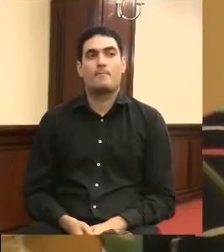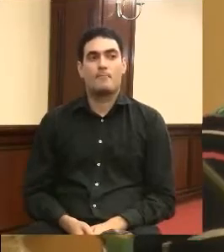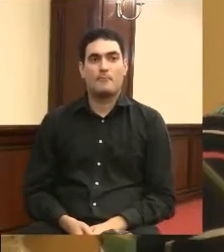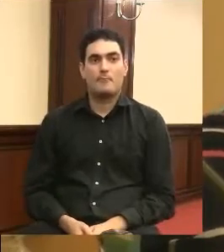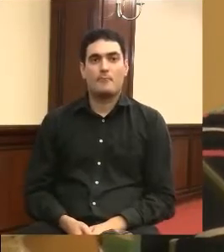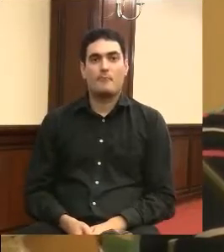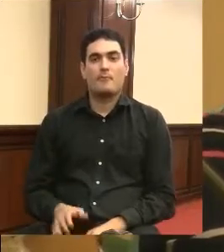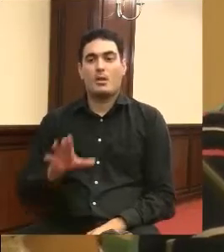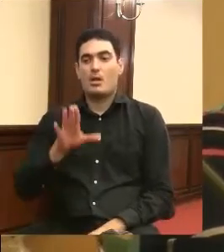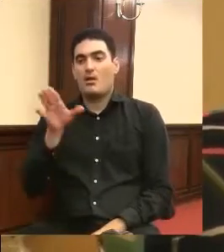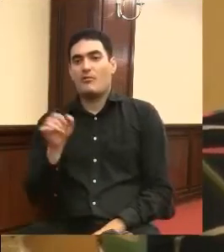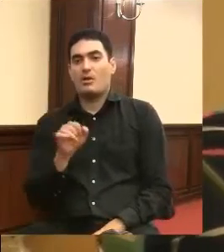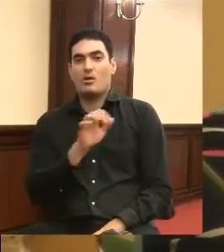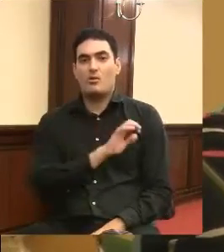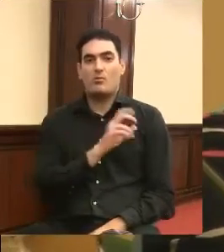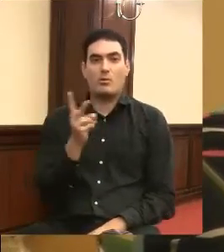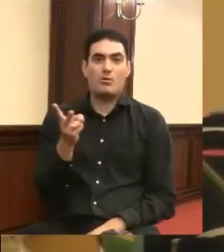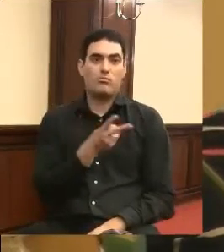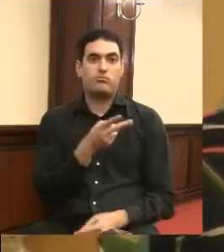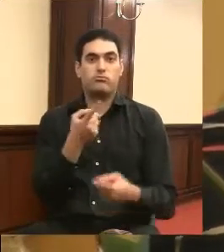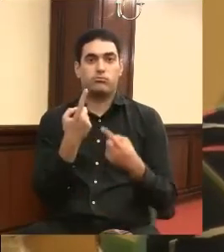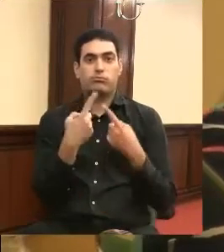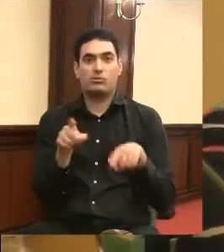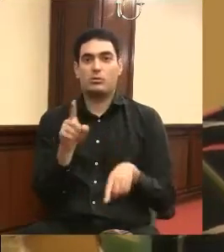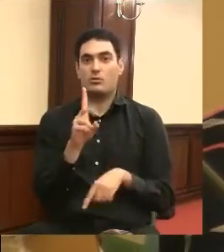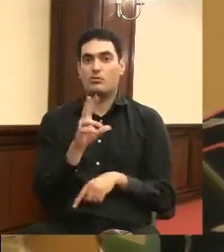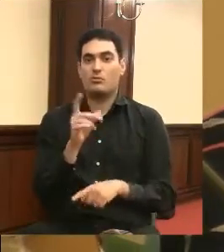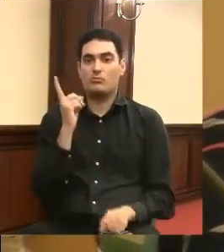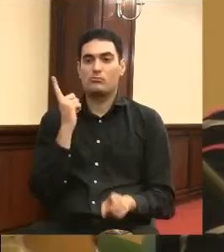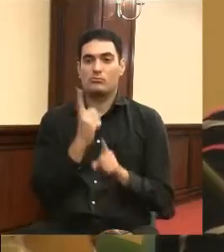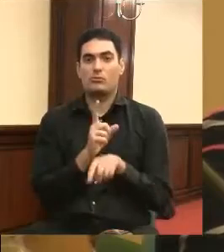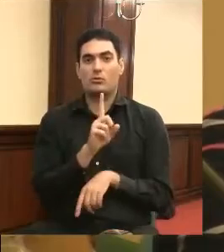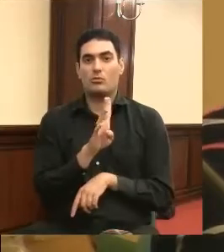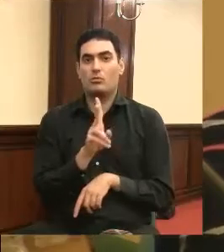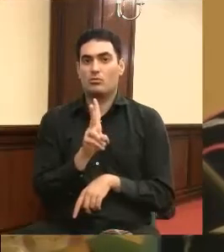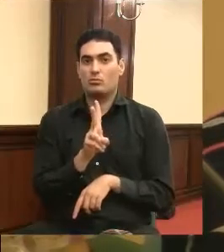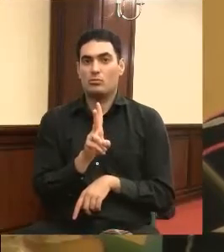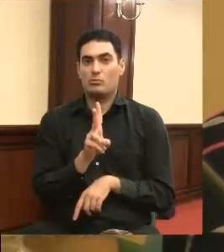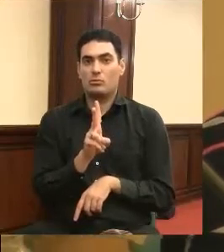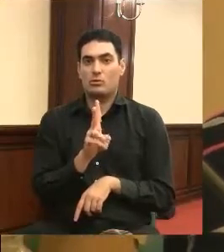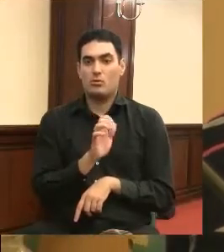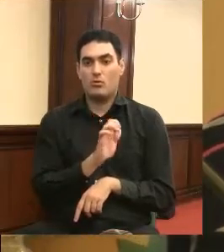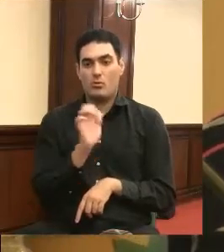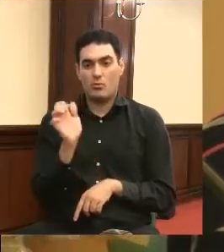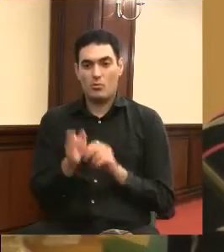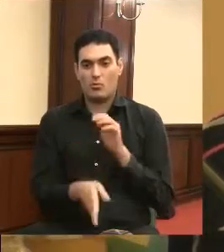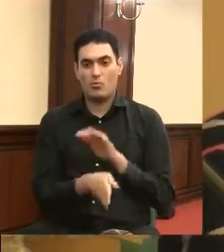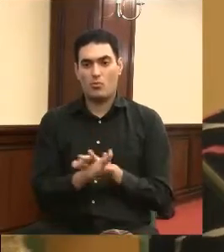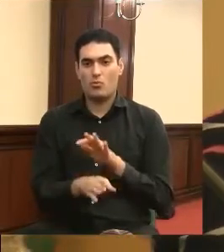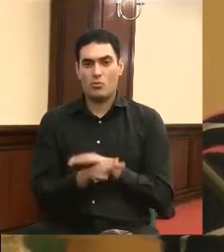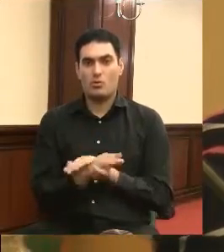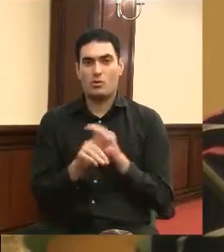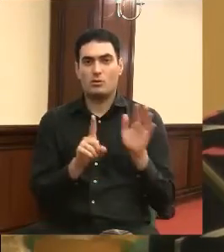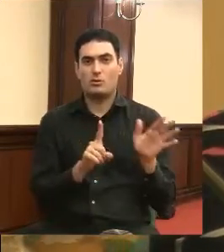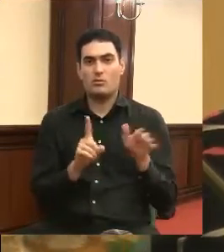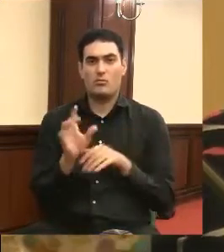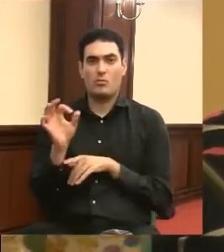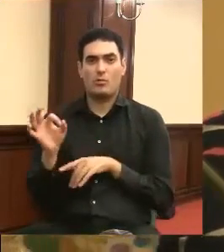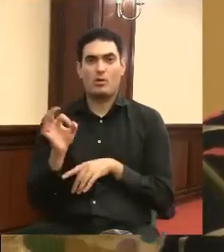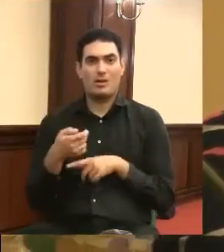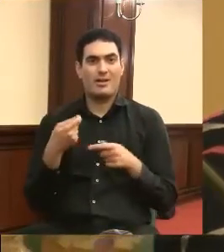2014. Y pese a que la diferencia entre África y Europa no es muy diferente en número de gimnasios, 120 frente a